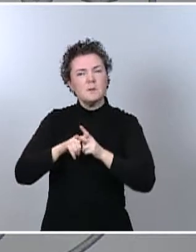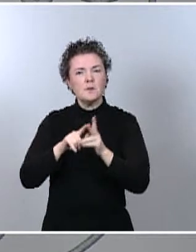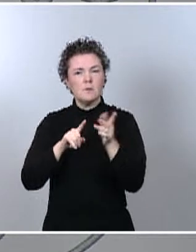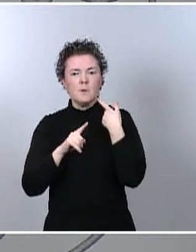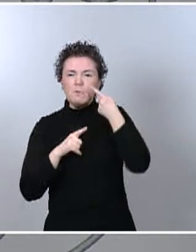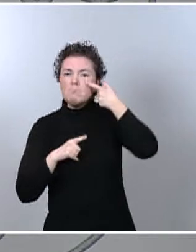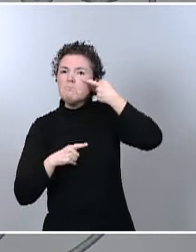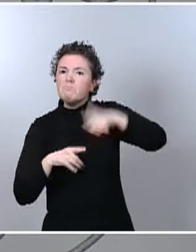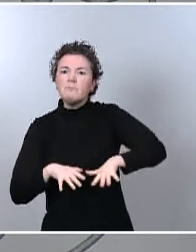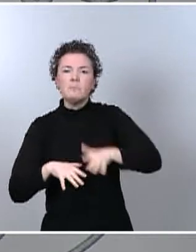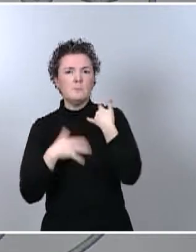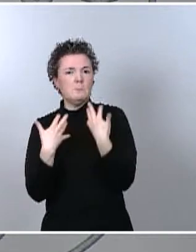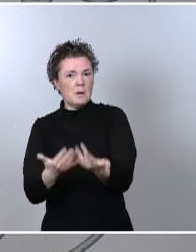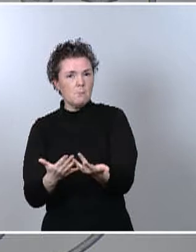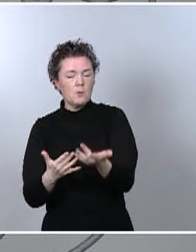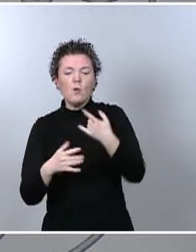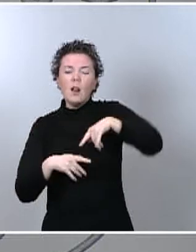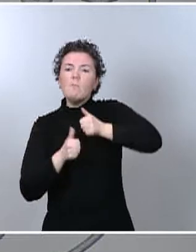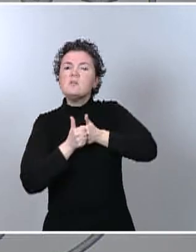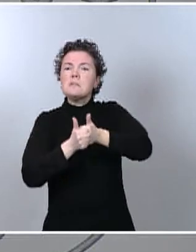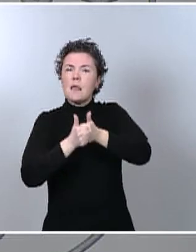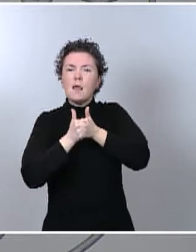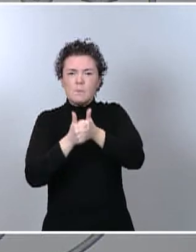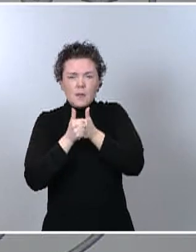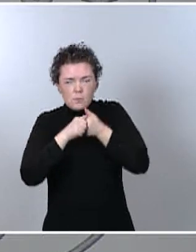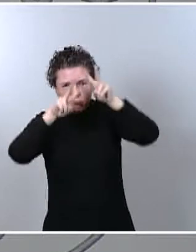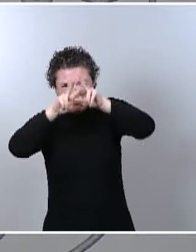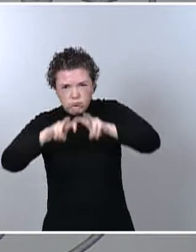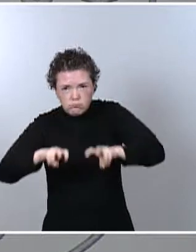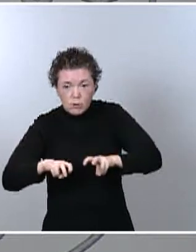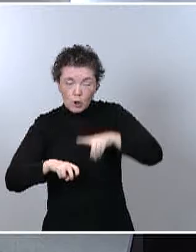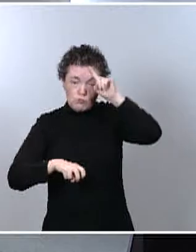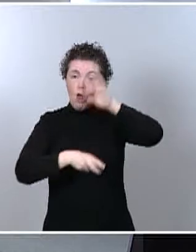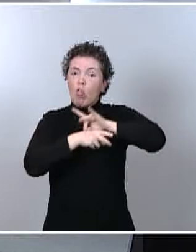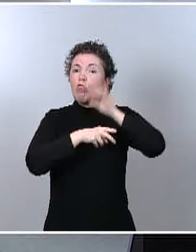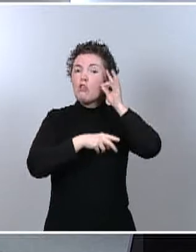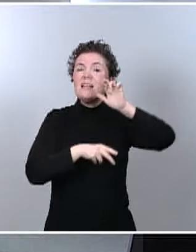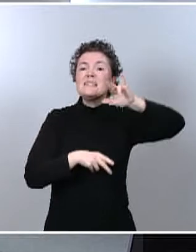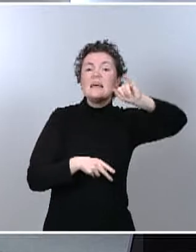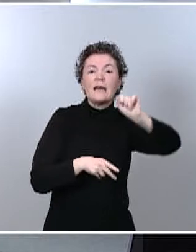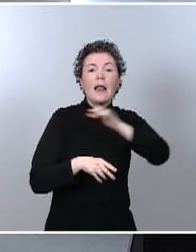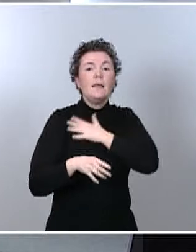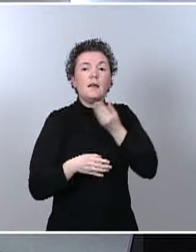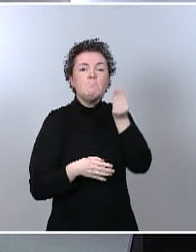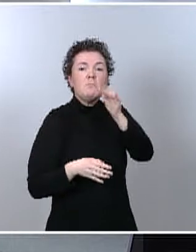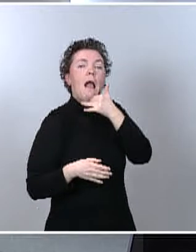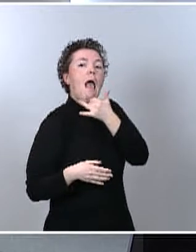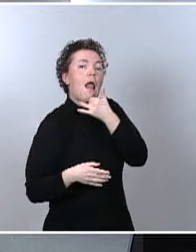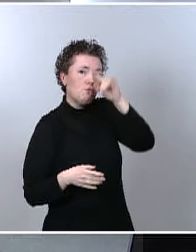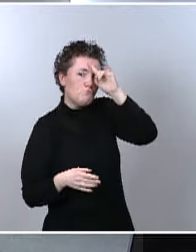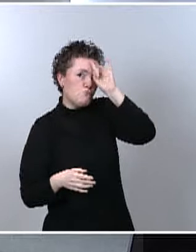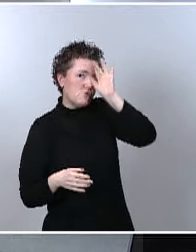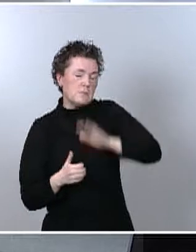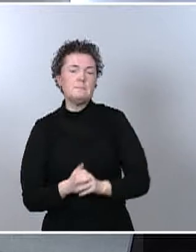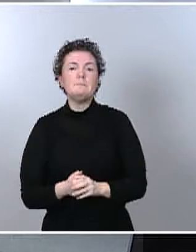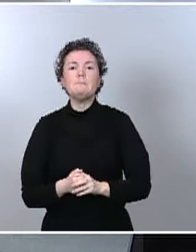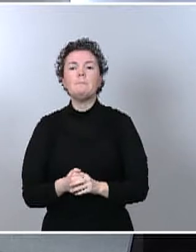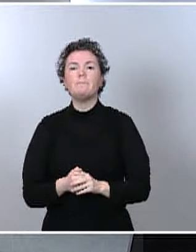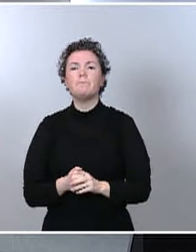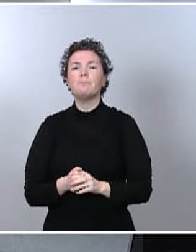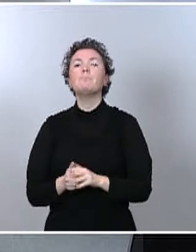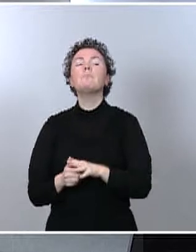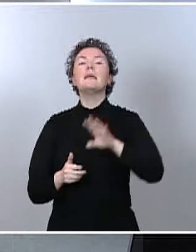y estamos haciendo un seguimiento muy exhaustivo de la misma. Yo no sé si la doctora Sierra quiere abundar o aportar alguna información más al respecto. Sí,